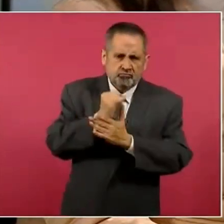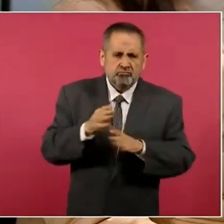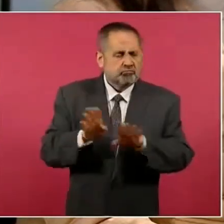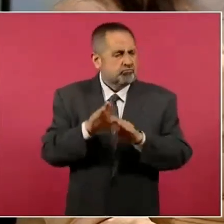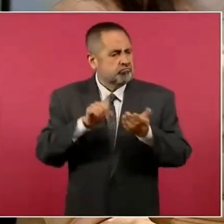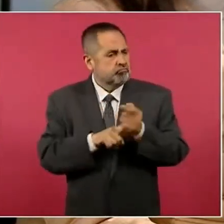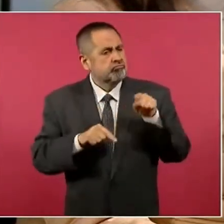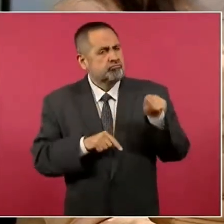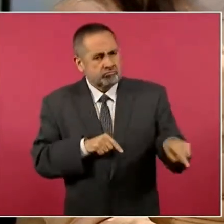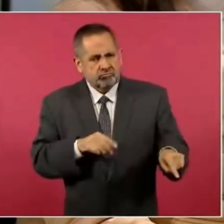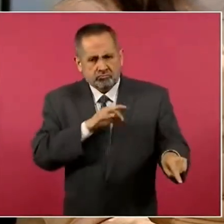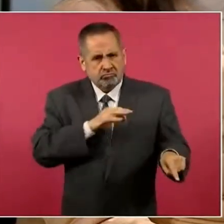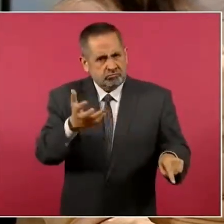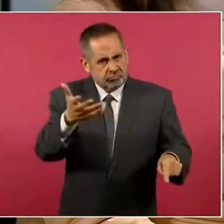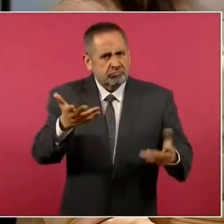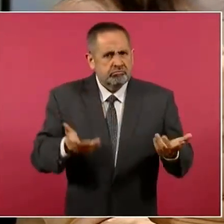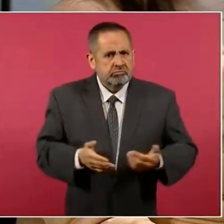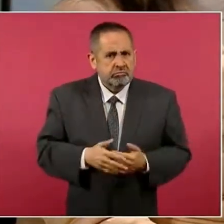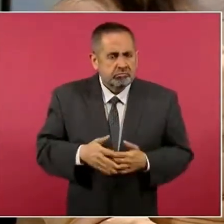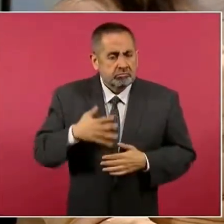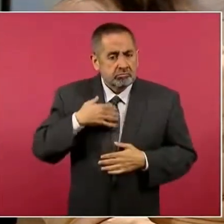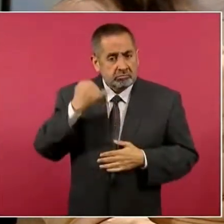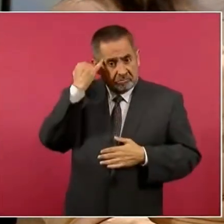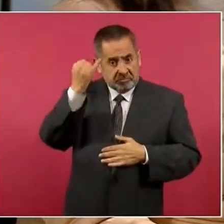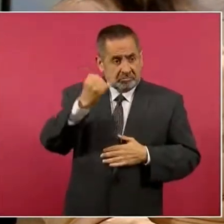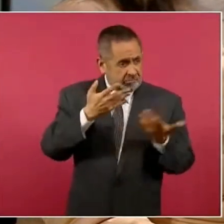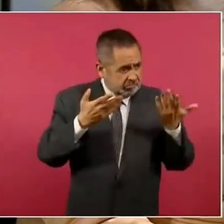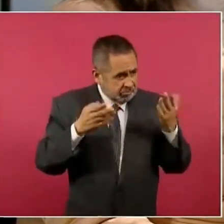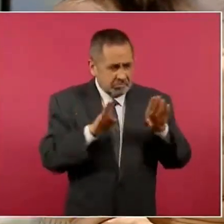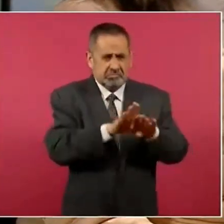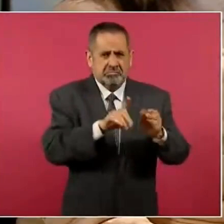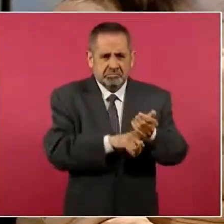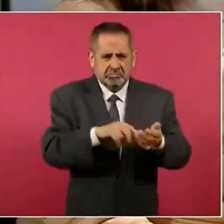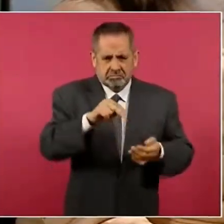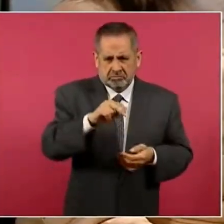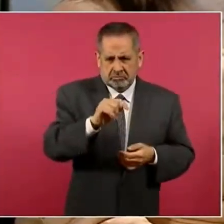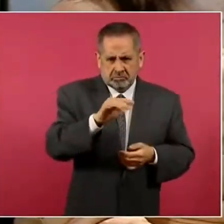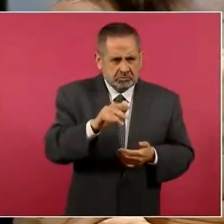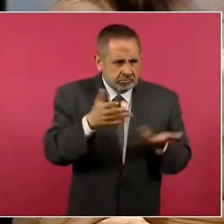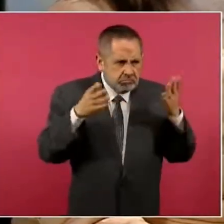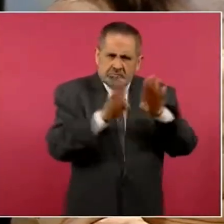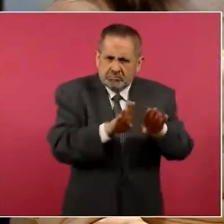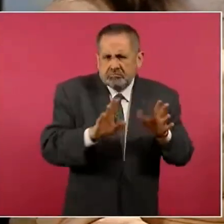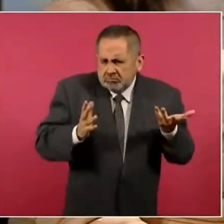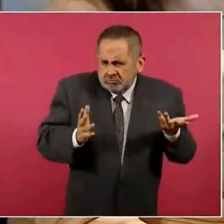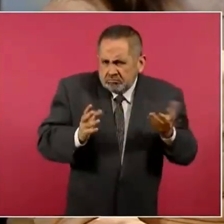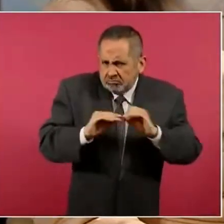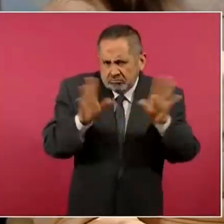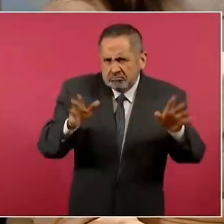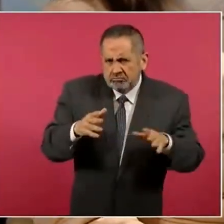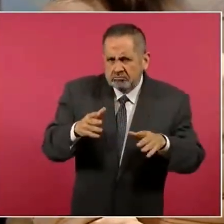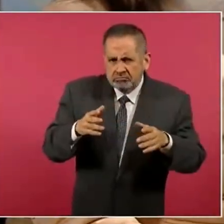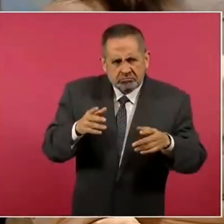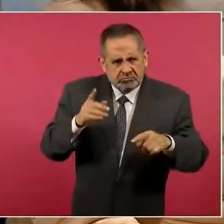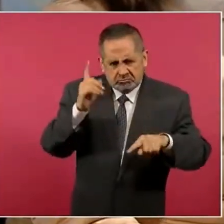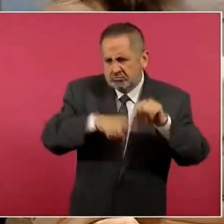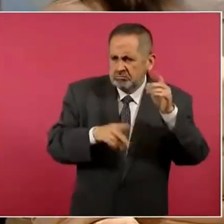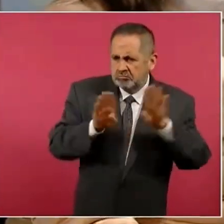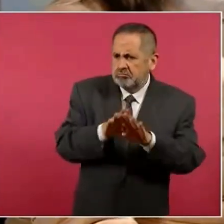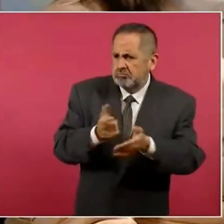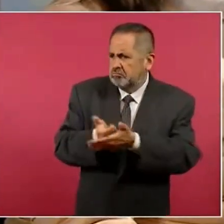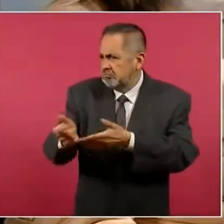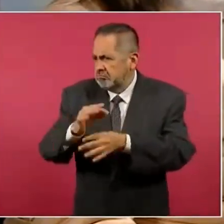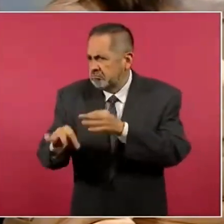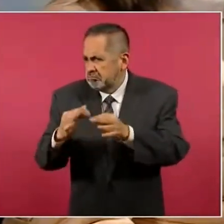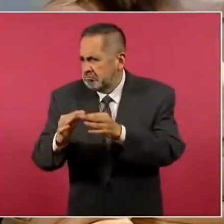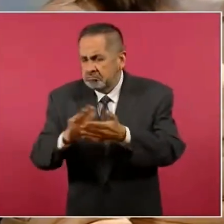lo que se puede hacer ahí. Si la idea era cerrar la agencia, pues entonces explicarlo y cerrarla,